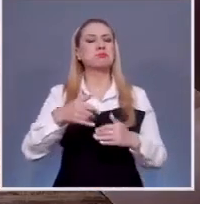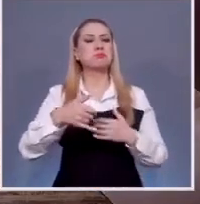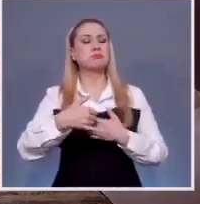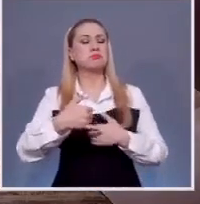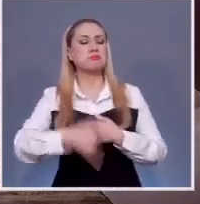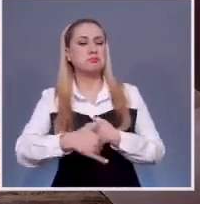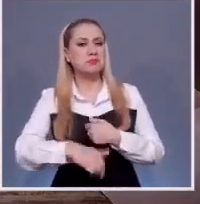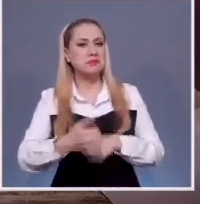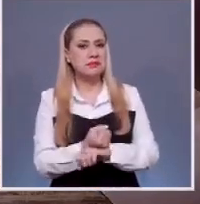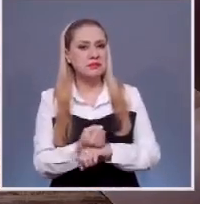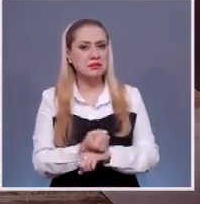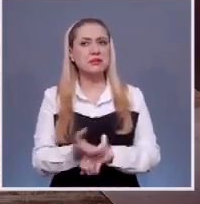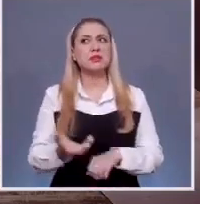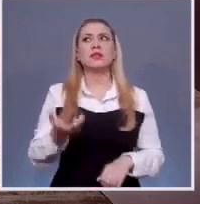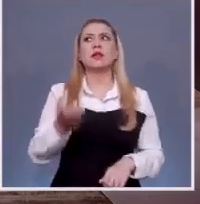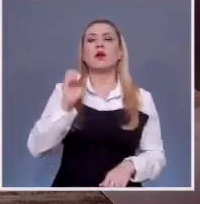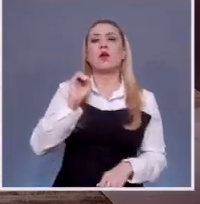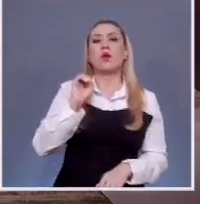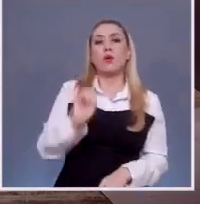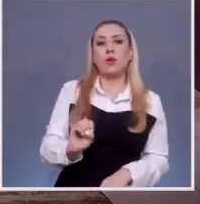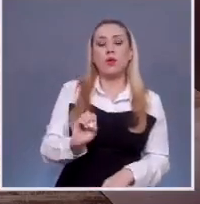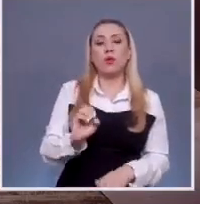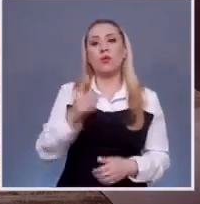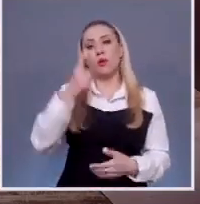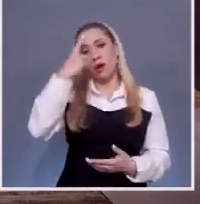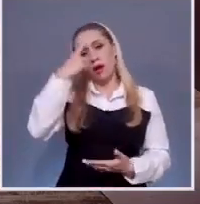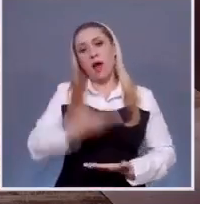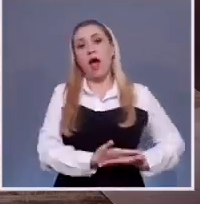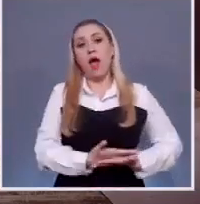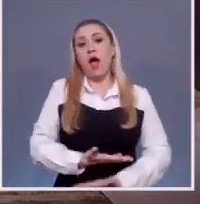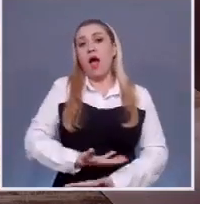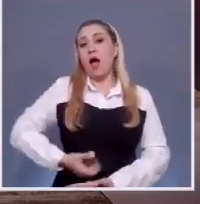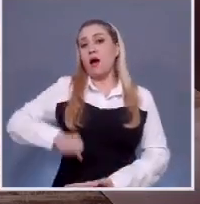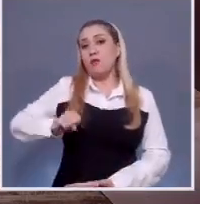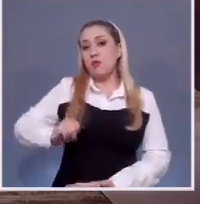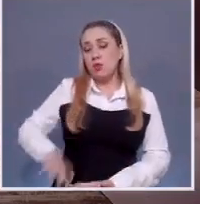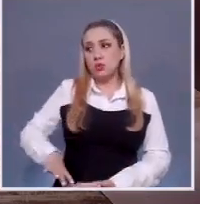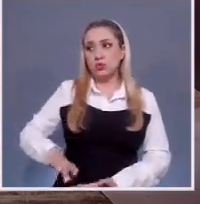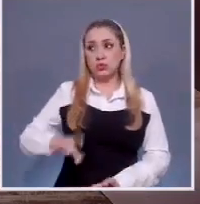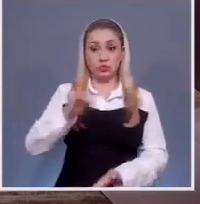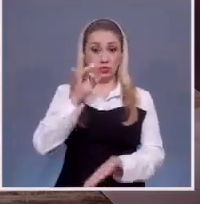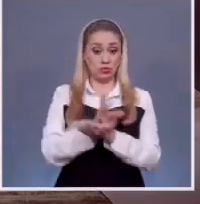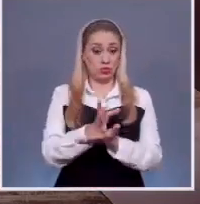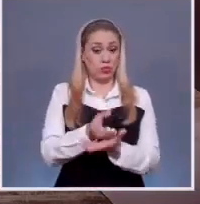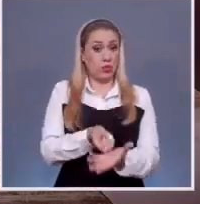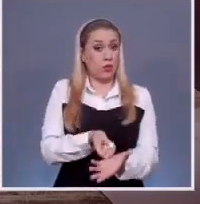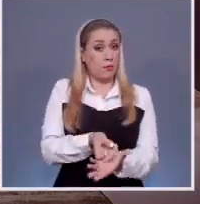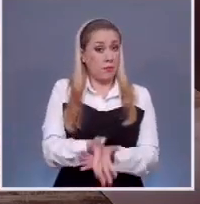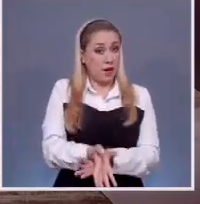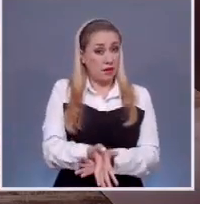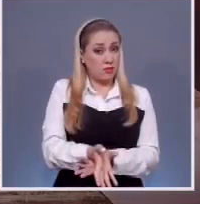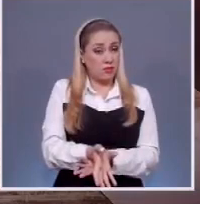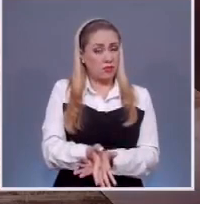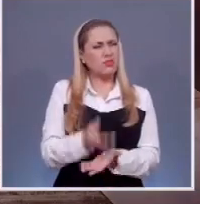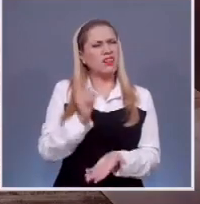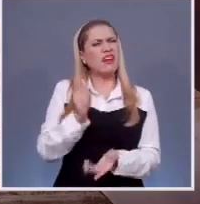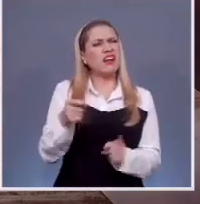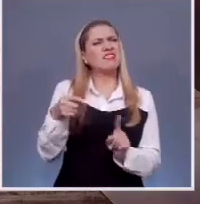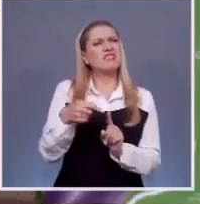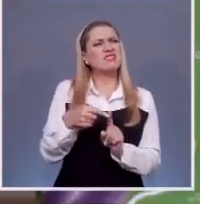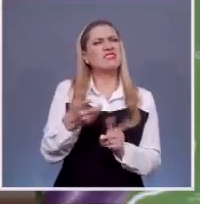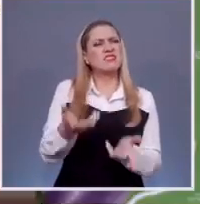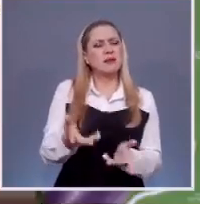solamente encasillarlo al momento del parto. ¿Qué experiencia nos puedes comentar? Claro, y yo también añadiría dos cosas a lo que acaban de